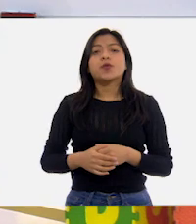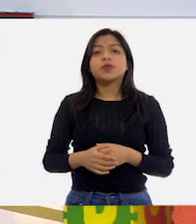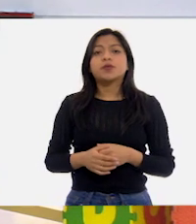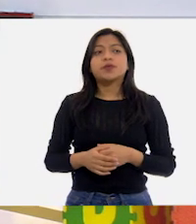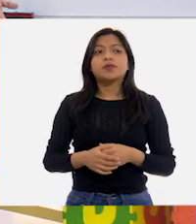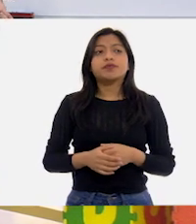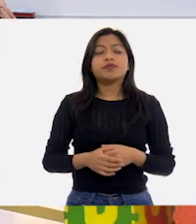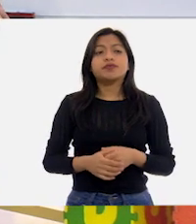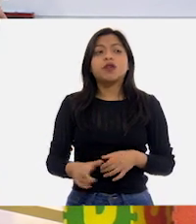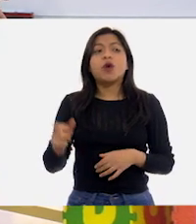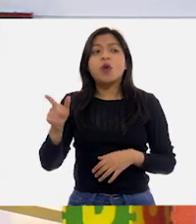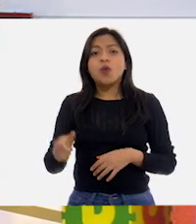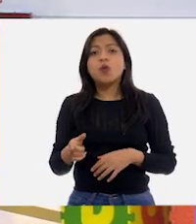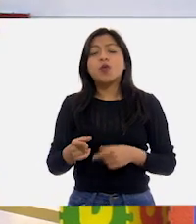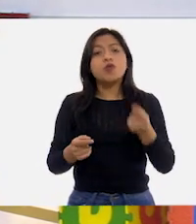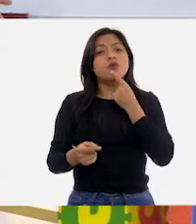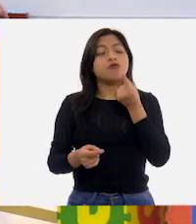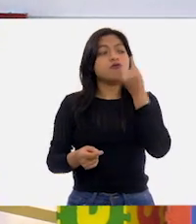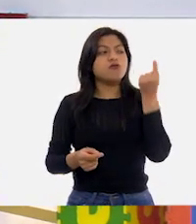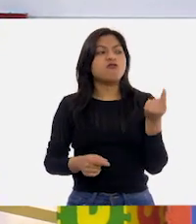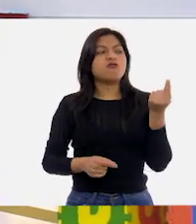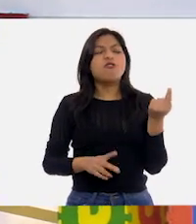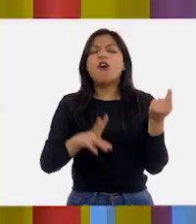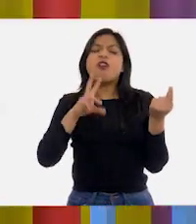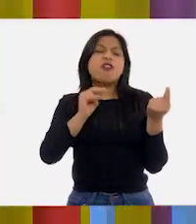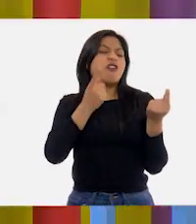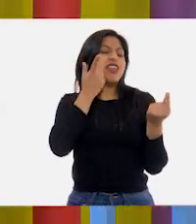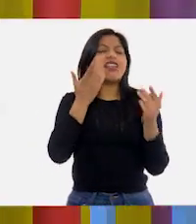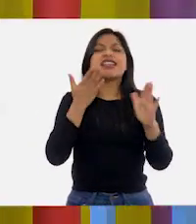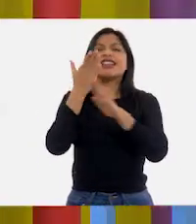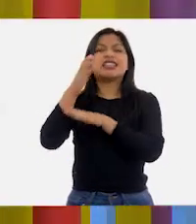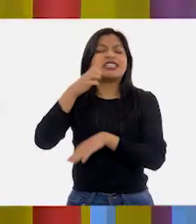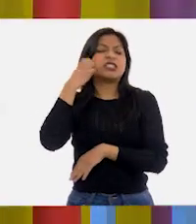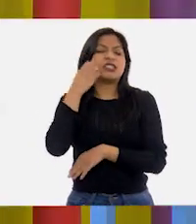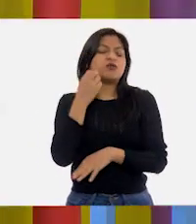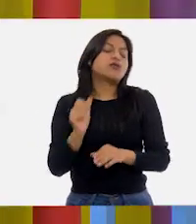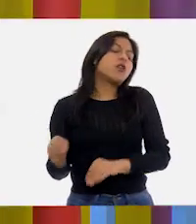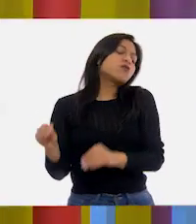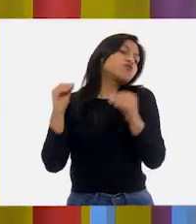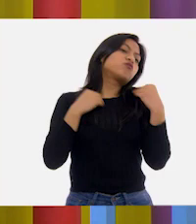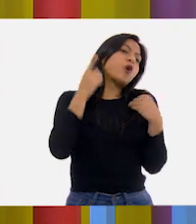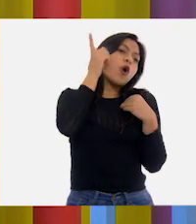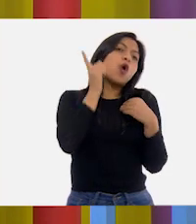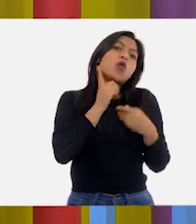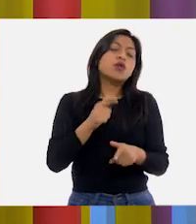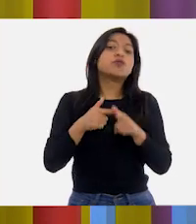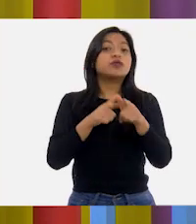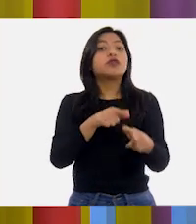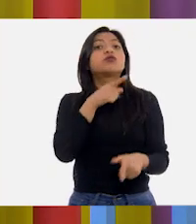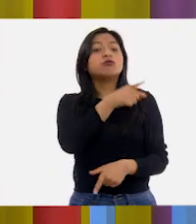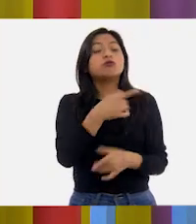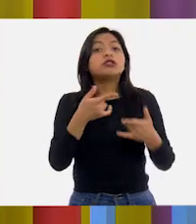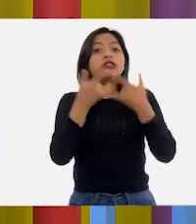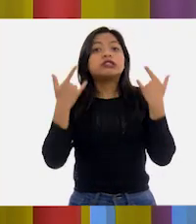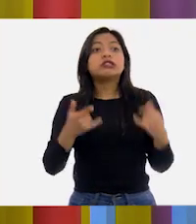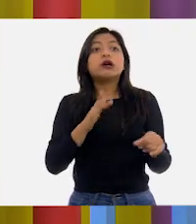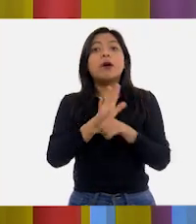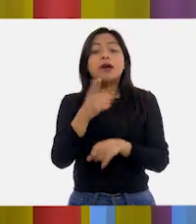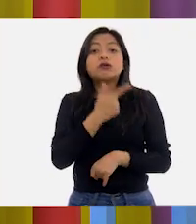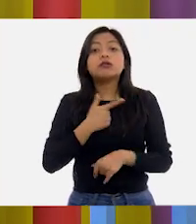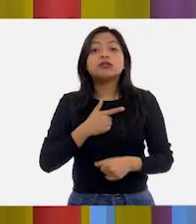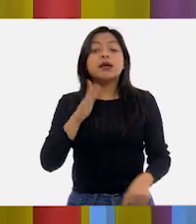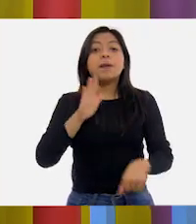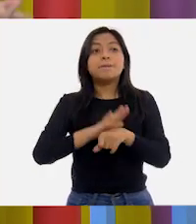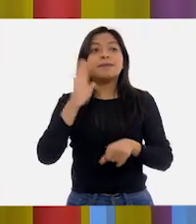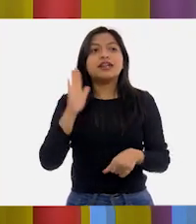niña que no se quiere levantar de su cama para ir a la escuela. ¿Cuál de las dos te gusta más? Es que ya vimos la de la niña que no se quiere levantar